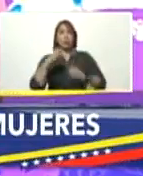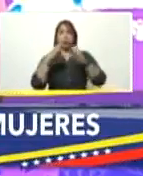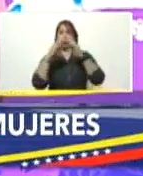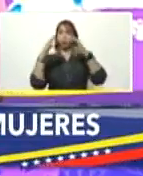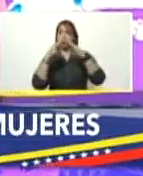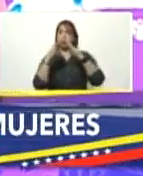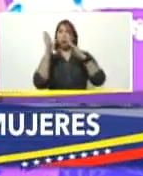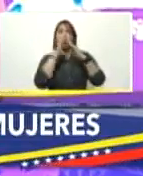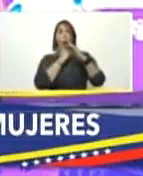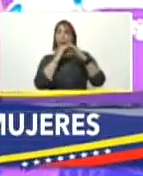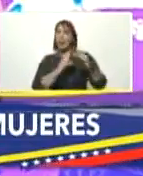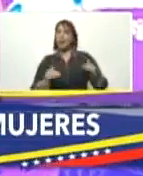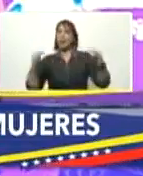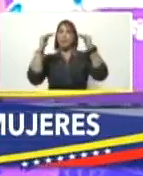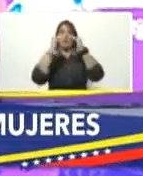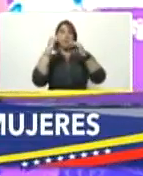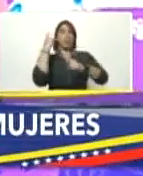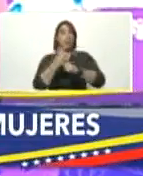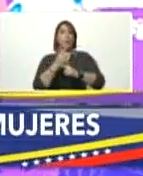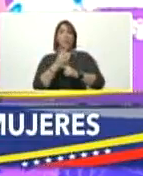al nivel que tiene que estar.